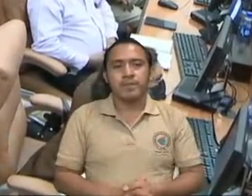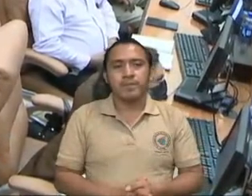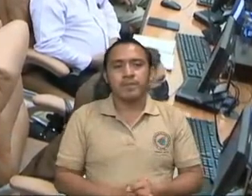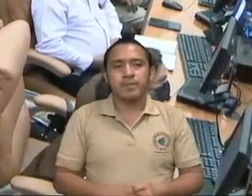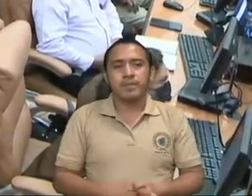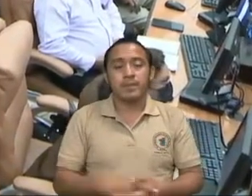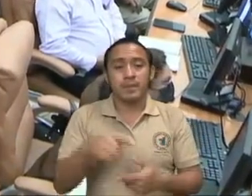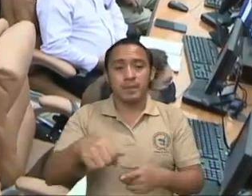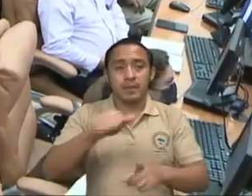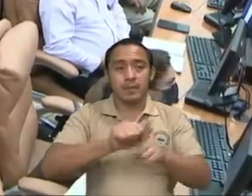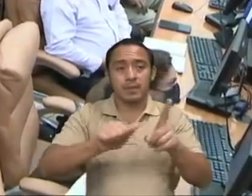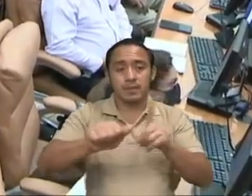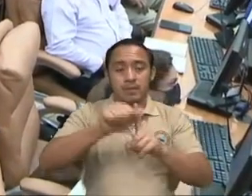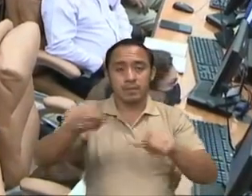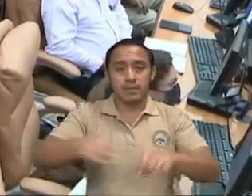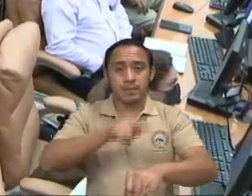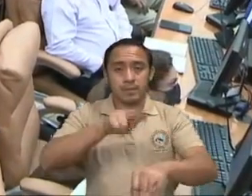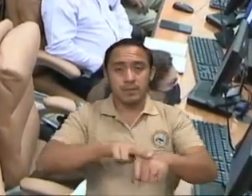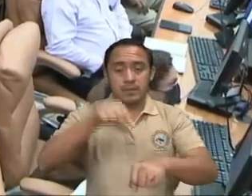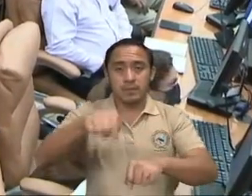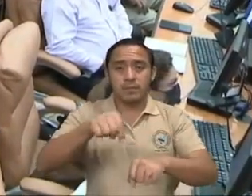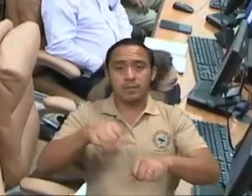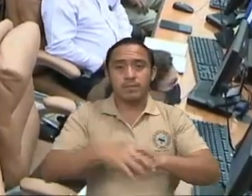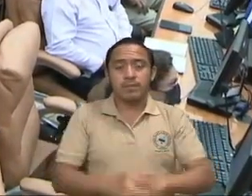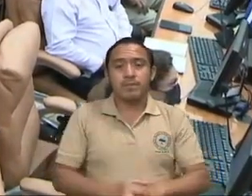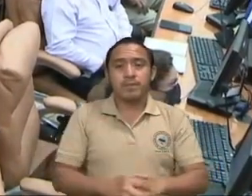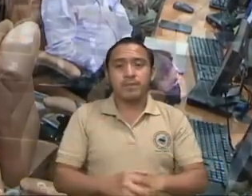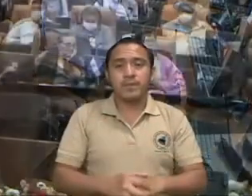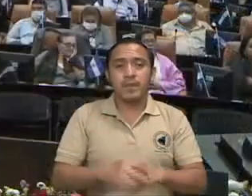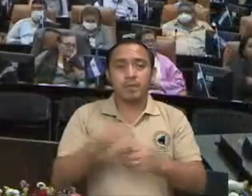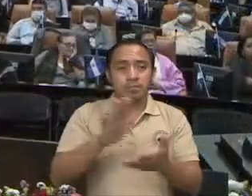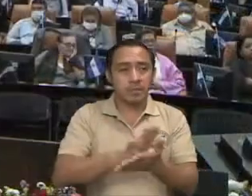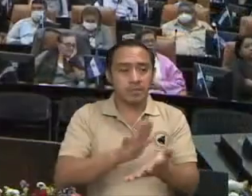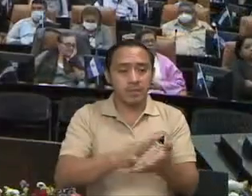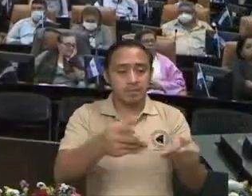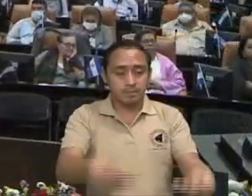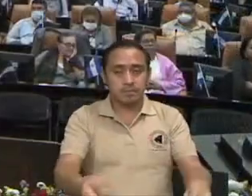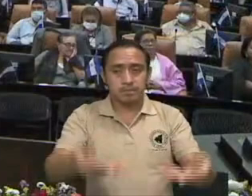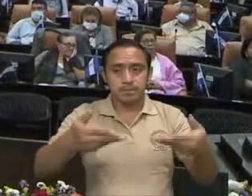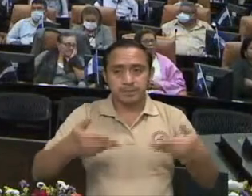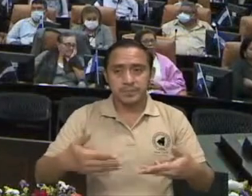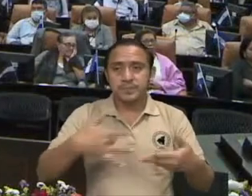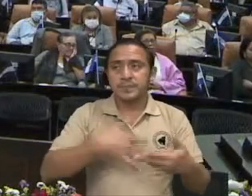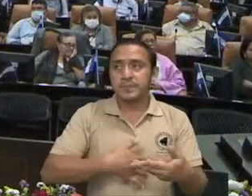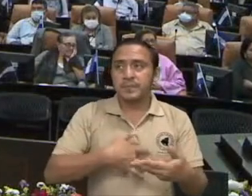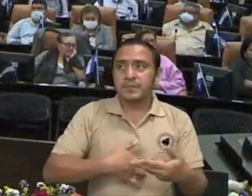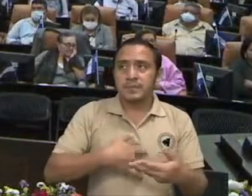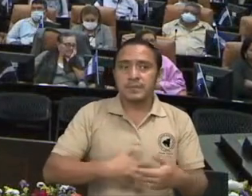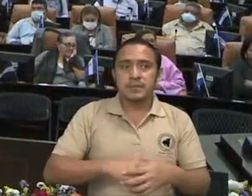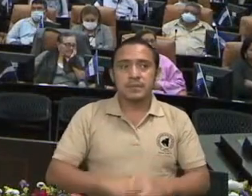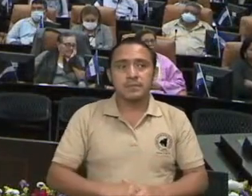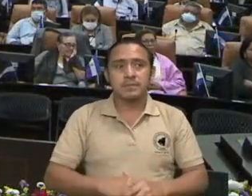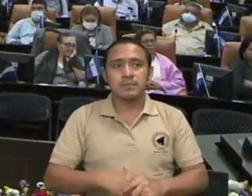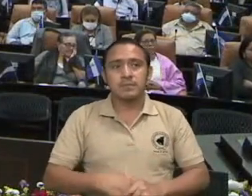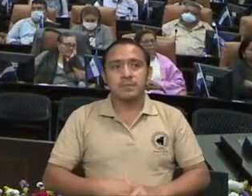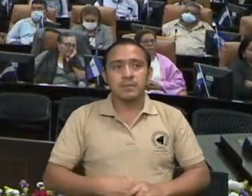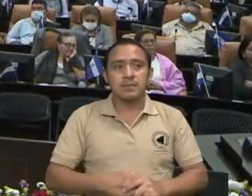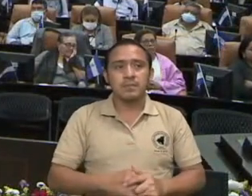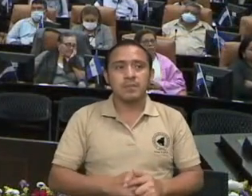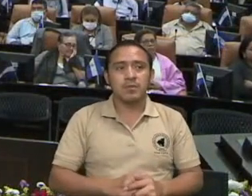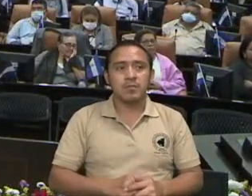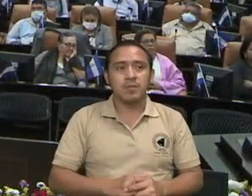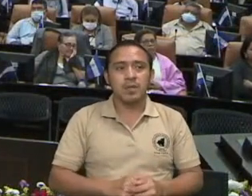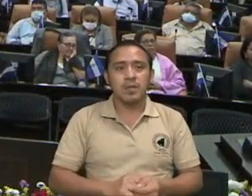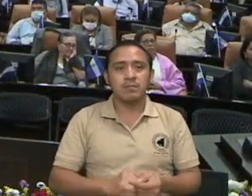y de esta asamblea legislativa, es obligación de recepcionar los requisitos para la aprobación de las personalidades